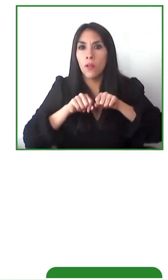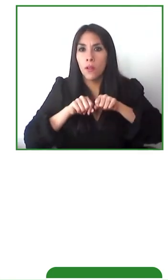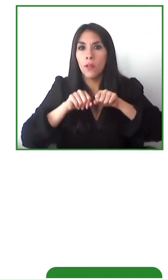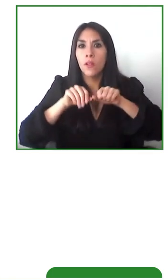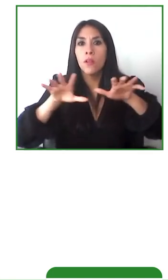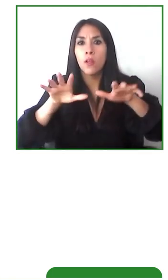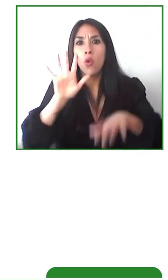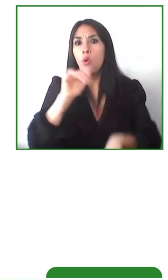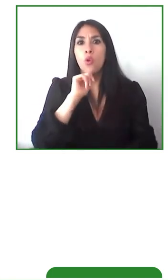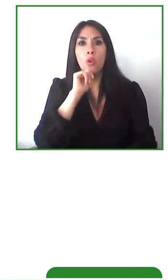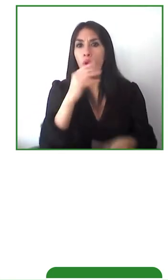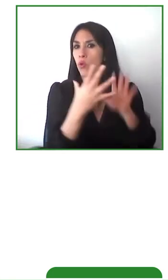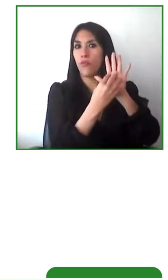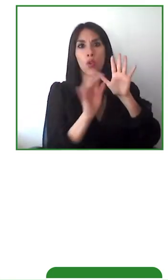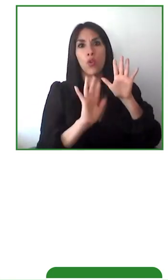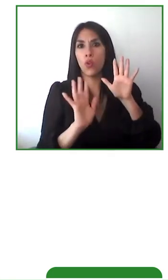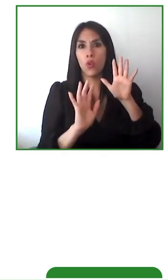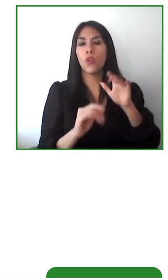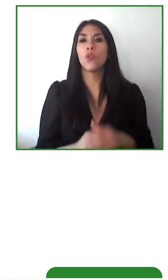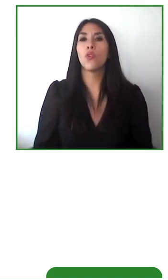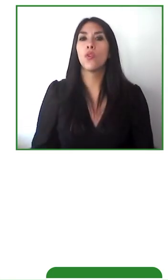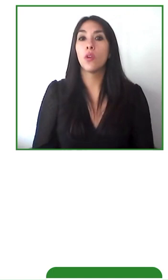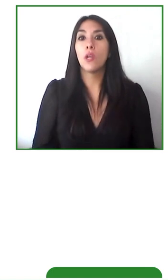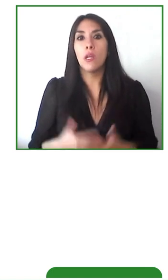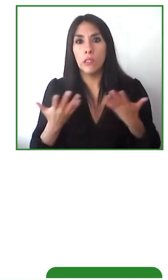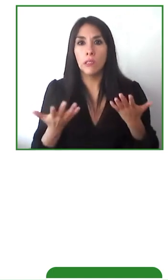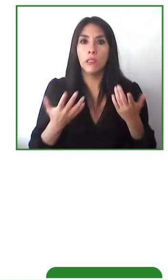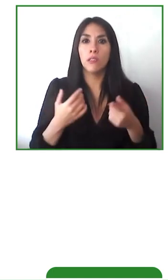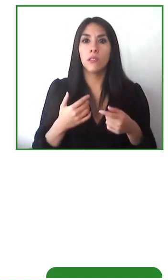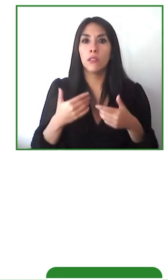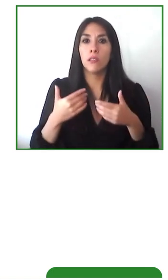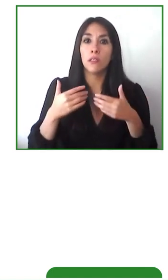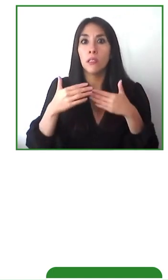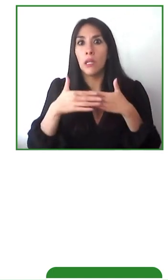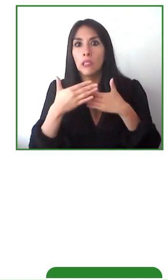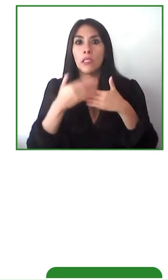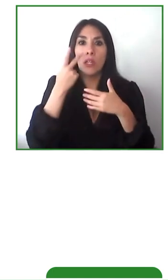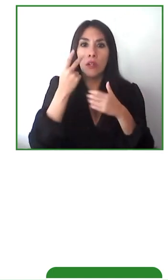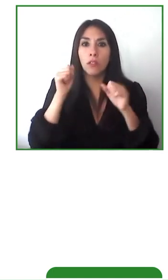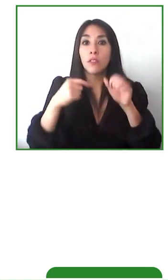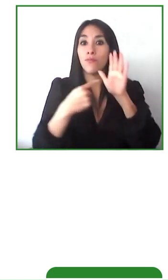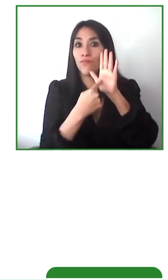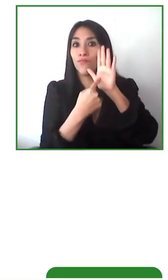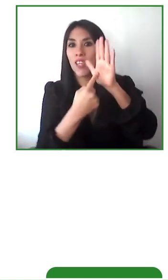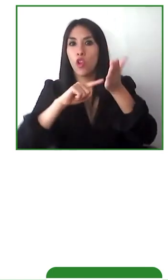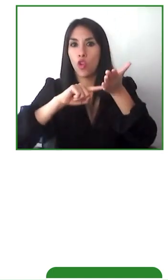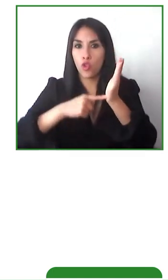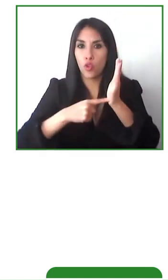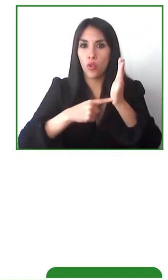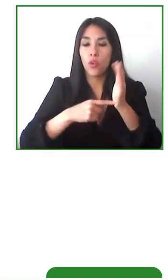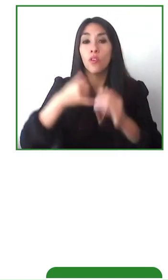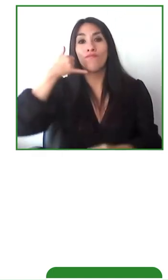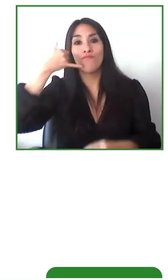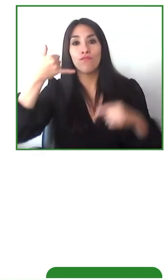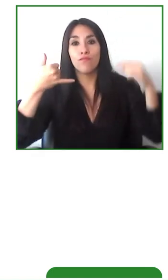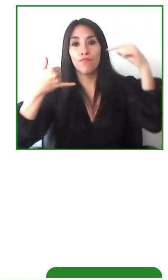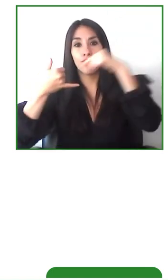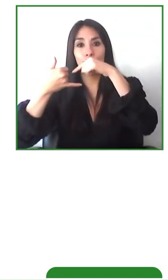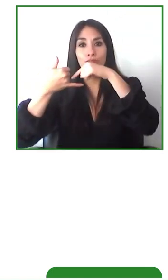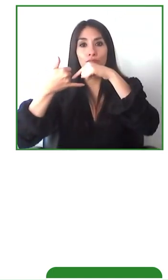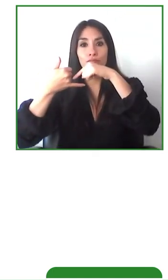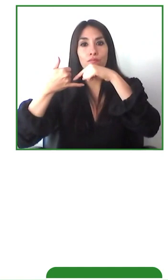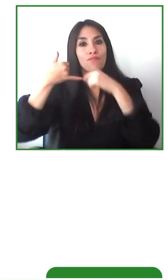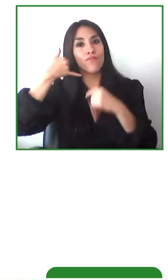tecnológicamente es muy sencillo, es una aplicación móvil y una aplicación web que reside en la nube, con lo cual no tiene ninguna complejidad tecnológica.